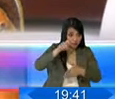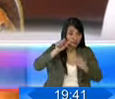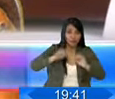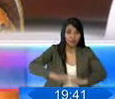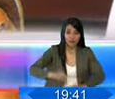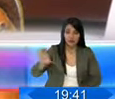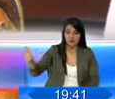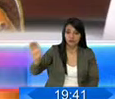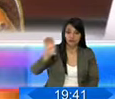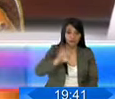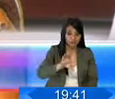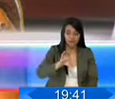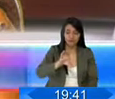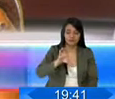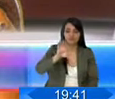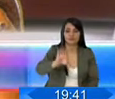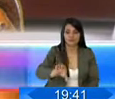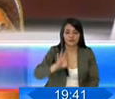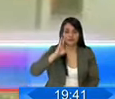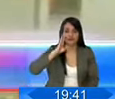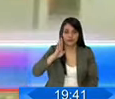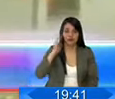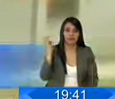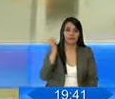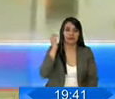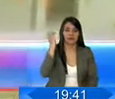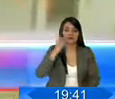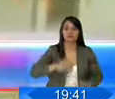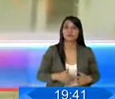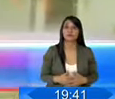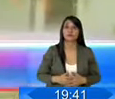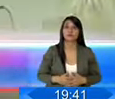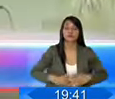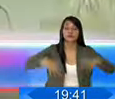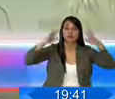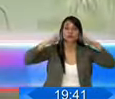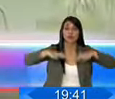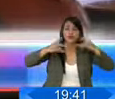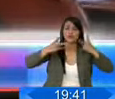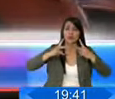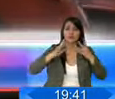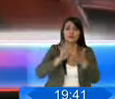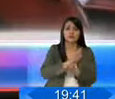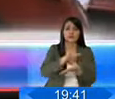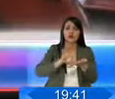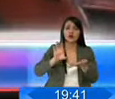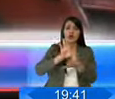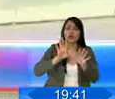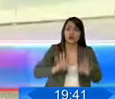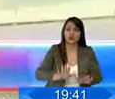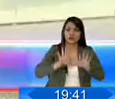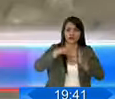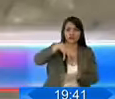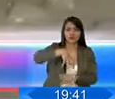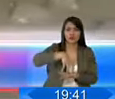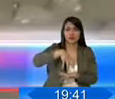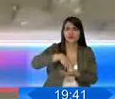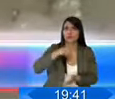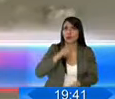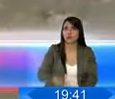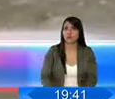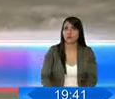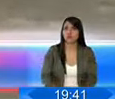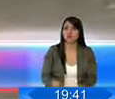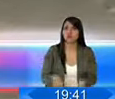que estaban destinados para algo, para atender la emergencia. Las lluvias también afectaron varios planteles educativos en la provincia. Amanecieron